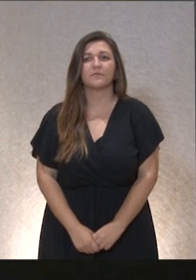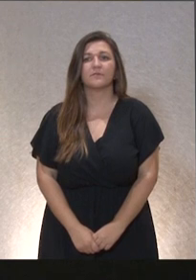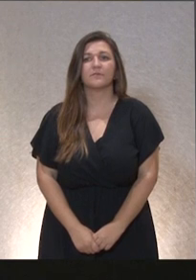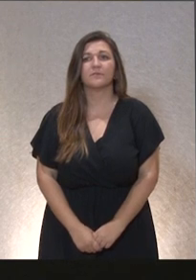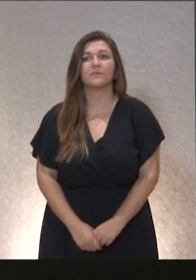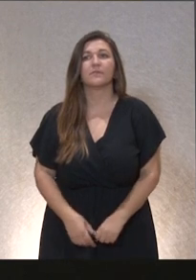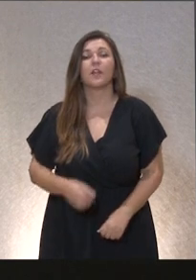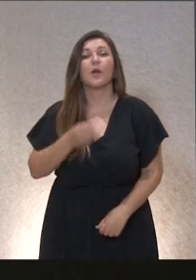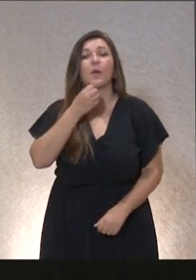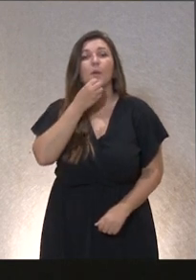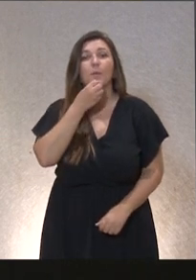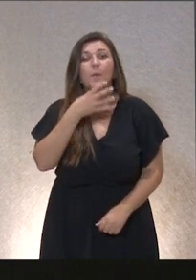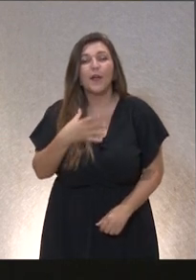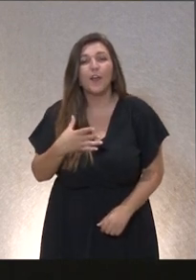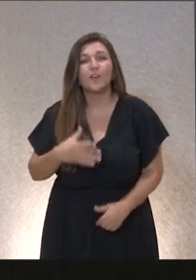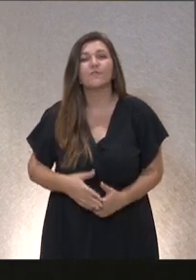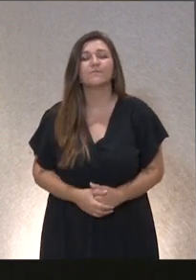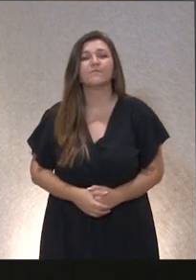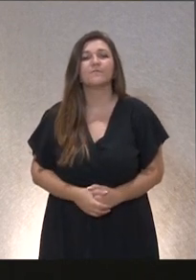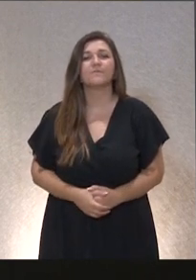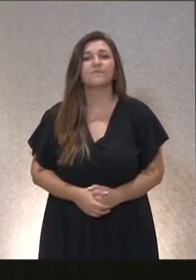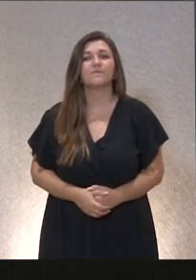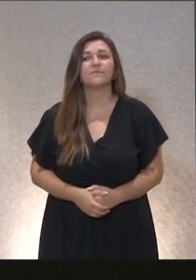Bueno creo que me voy a sentar aquí